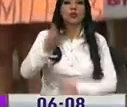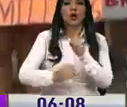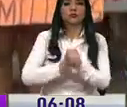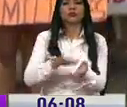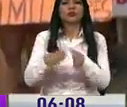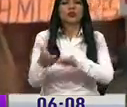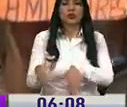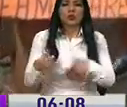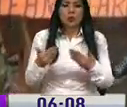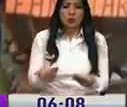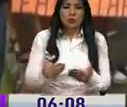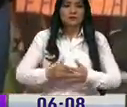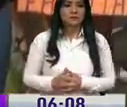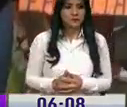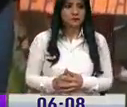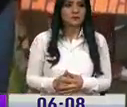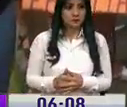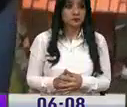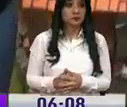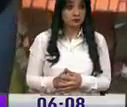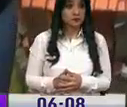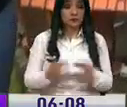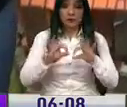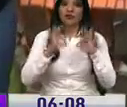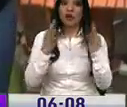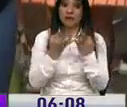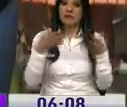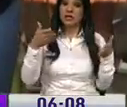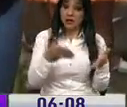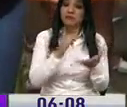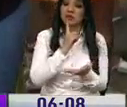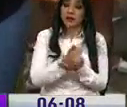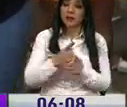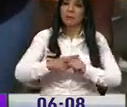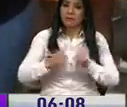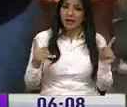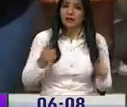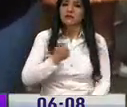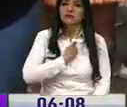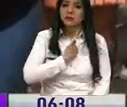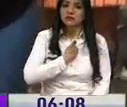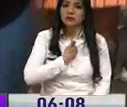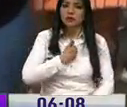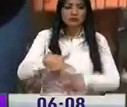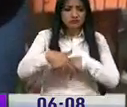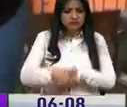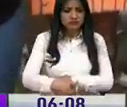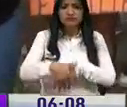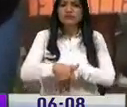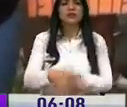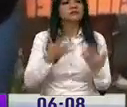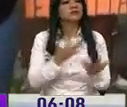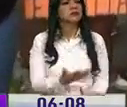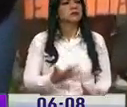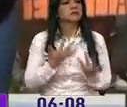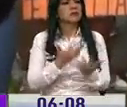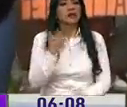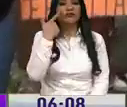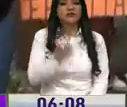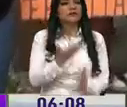es cierto, los familiares tienen la apertura directa, pero nosotras y nosotros vamos a estar aquí pendientes al pie del cañón, como quien